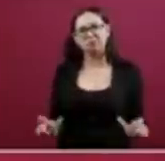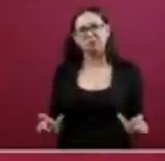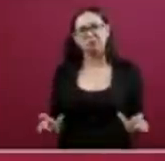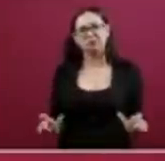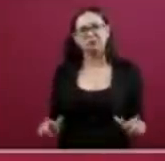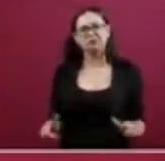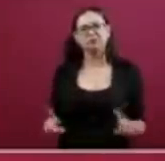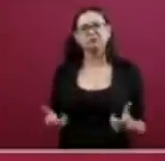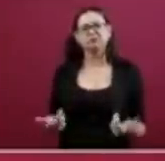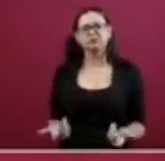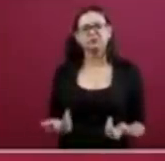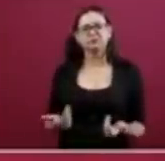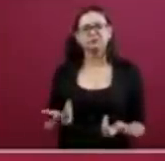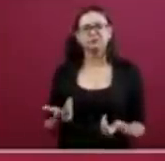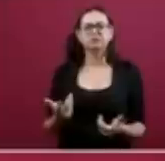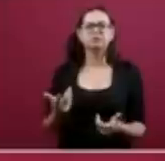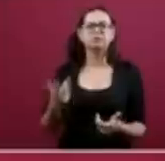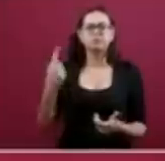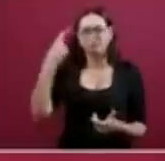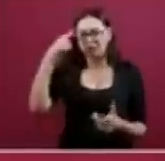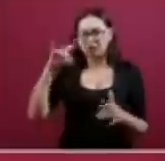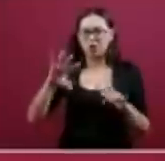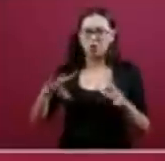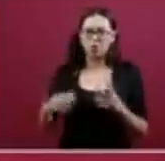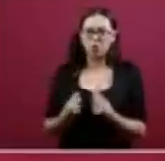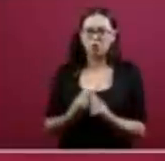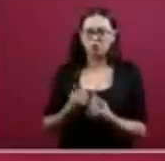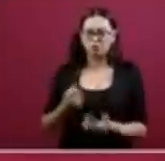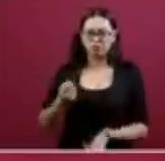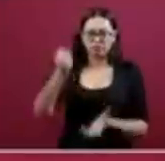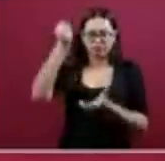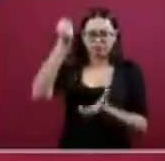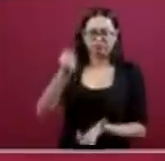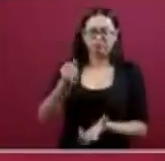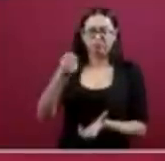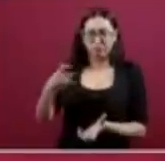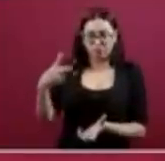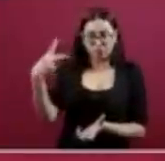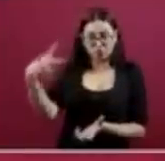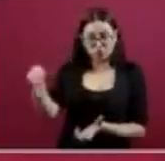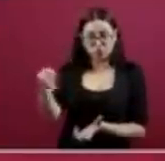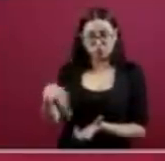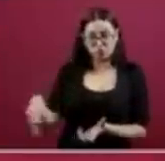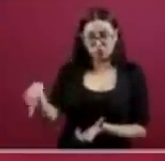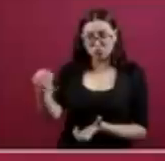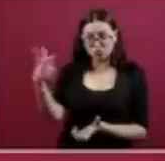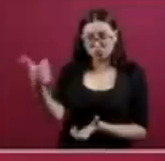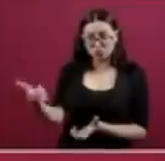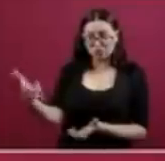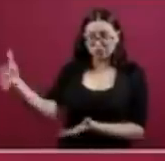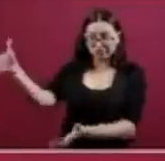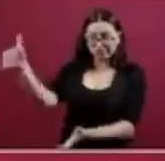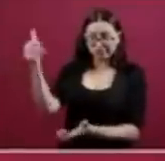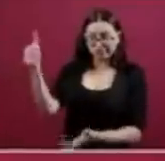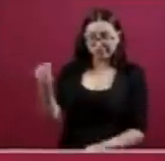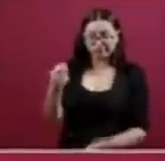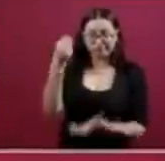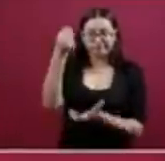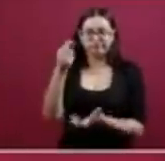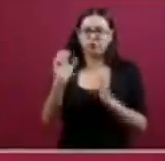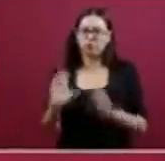cuidemos el presupuesto público, que es dinero del pueblo, y que no dejemos